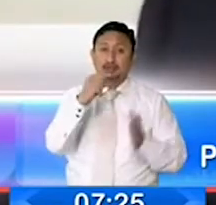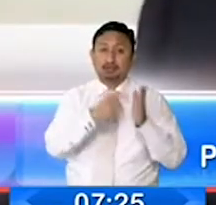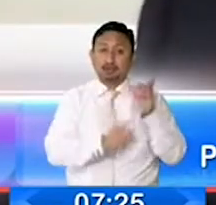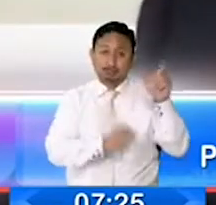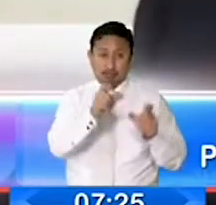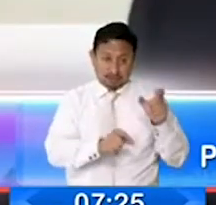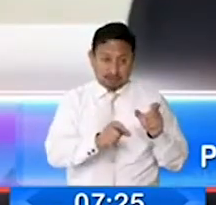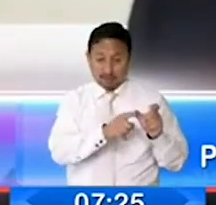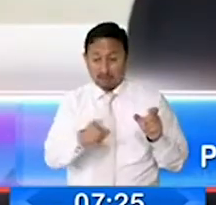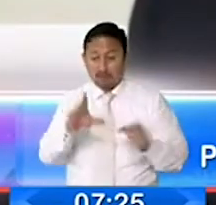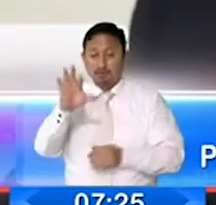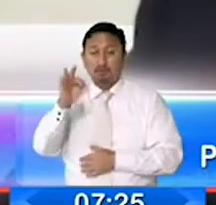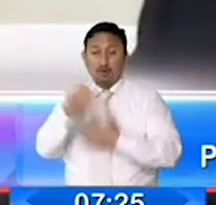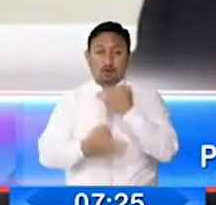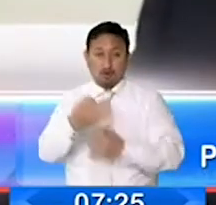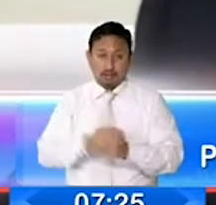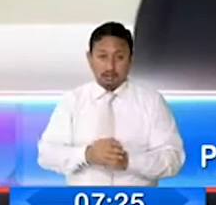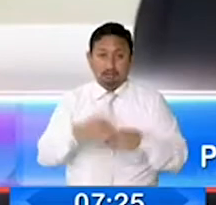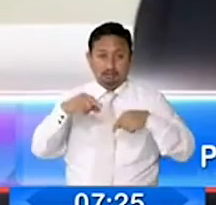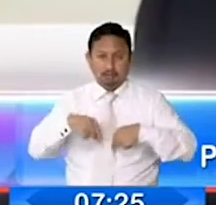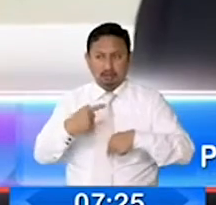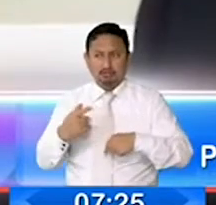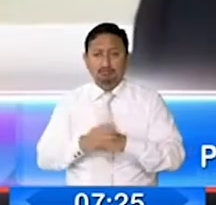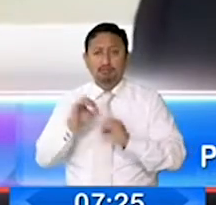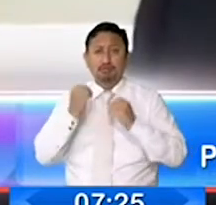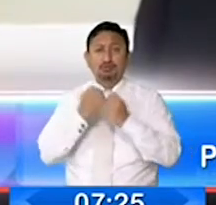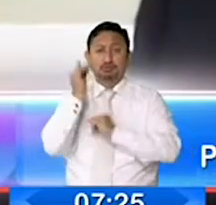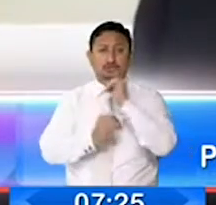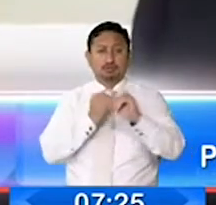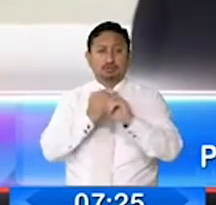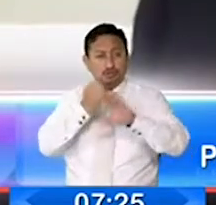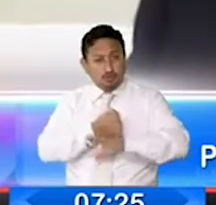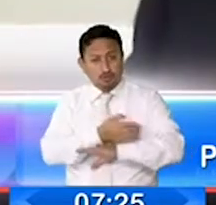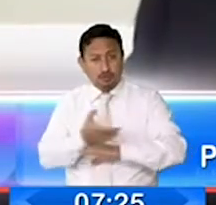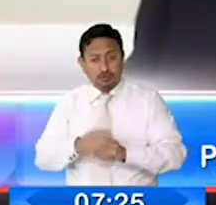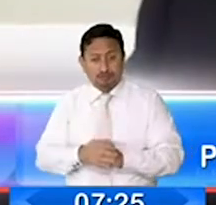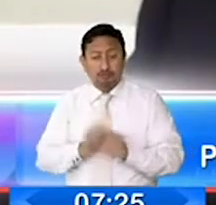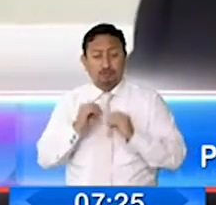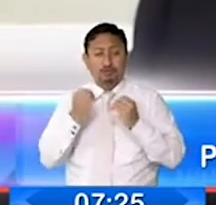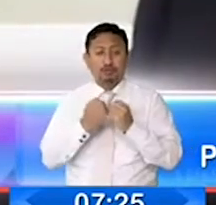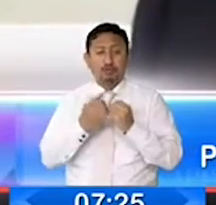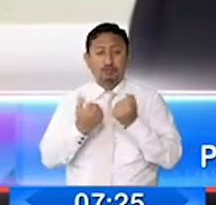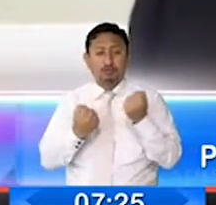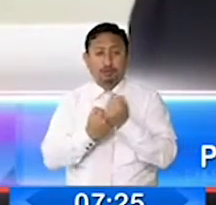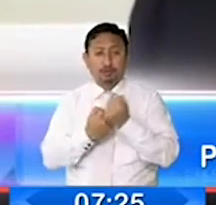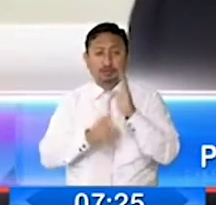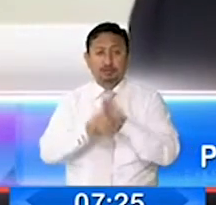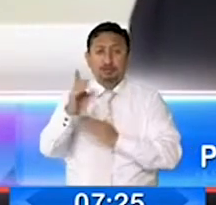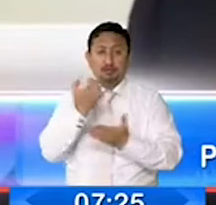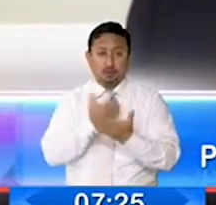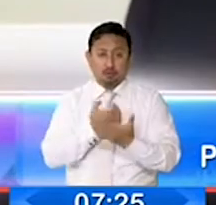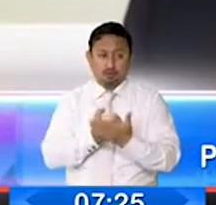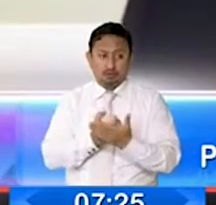¿Cuál es el promedio sugerido por organismos internacionales como la Organización para la Cooperación y el Desarrollo